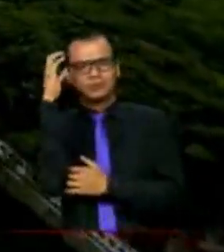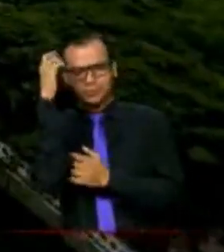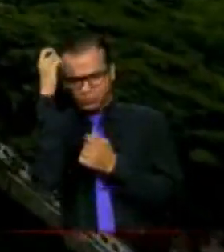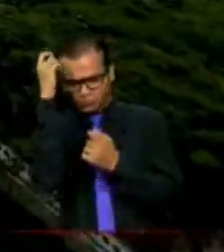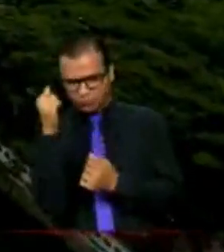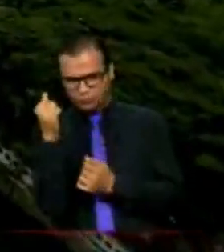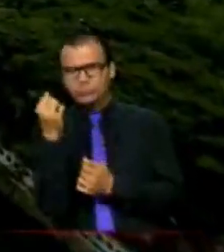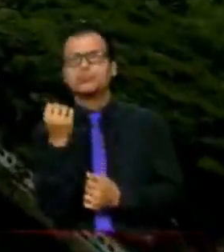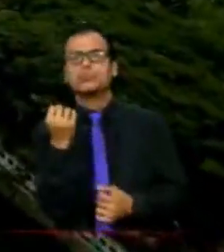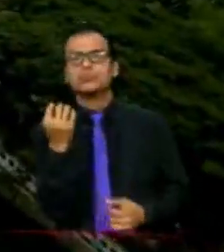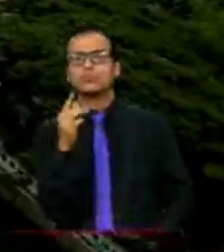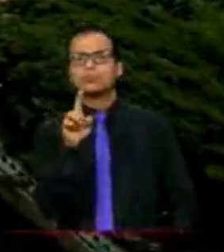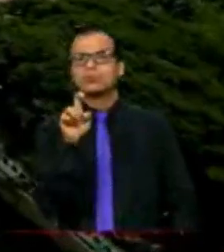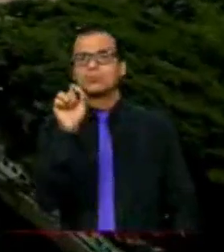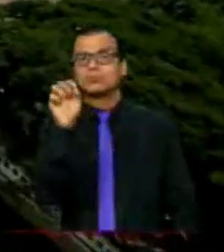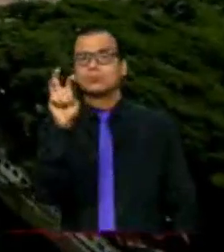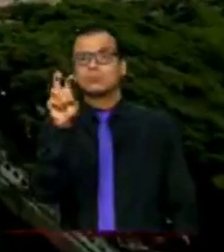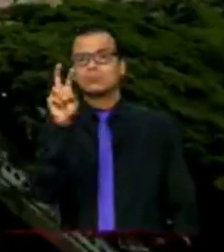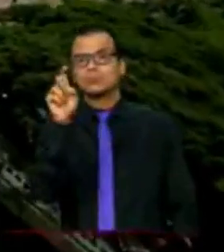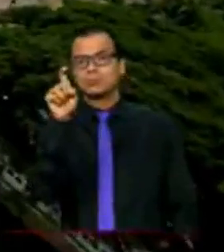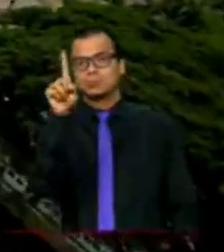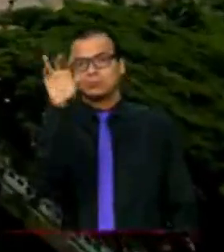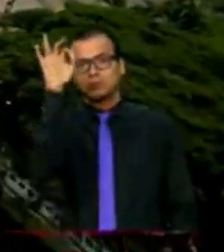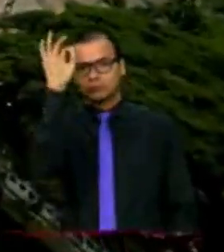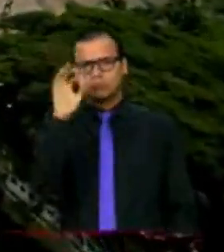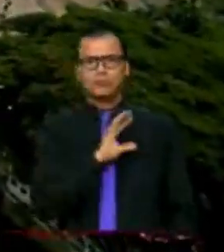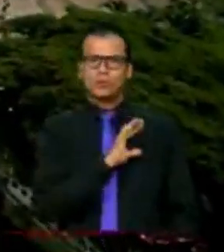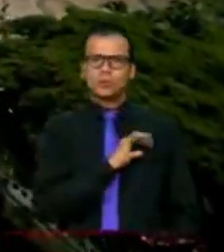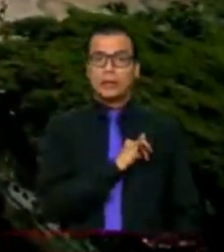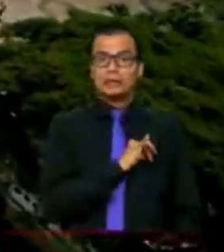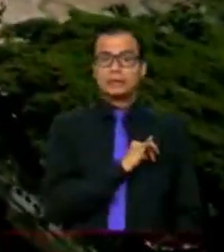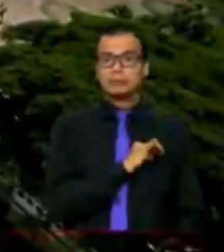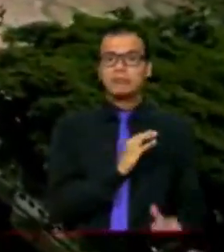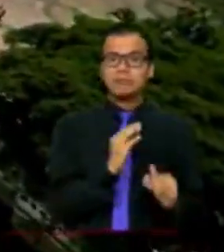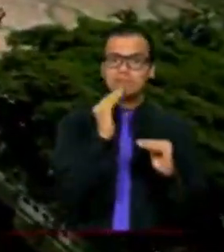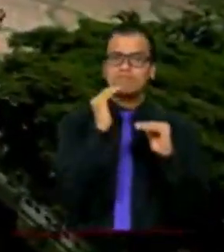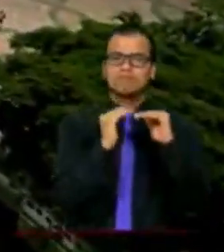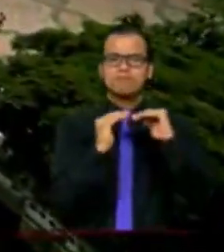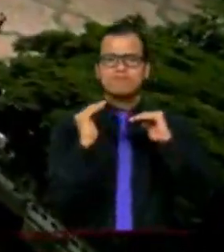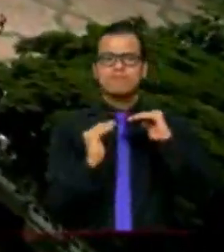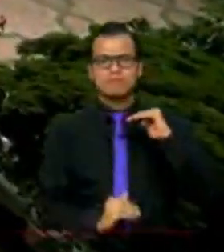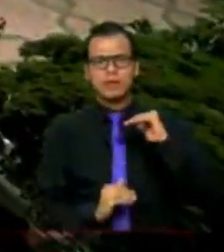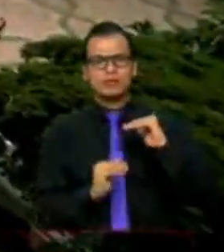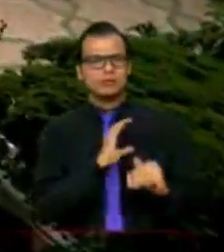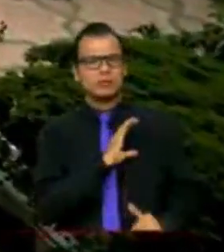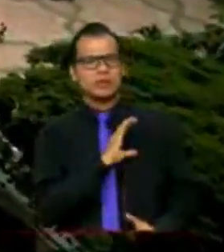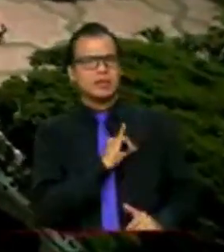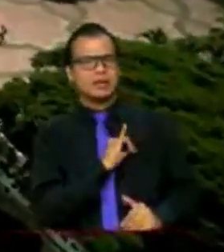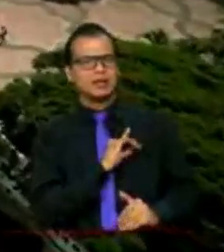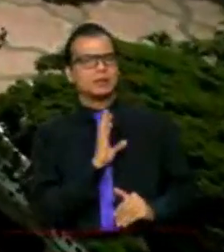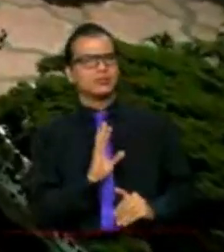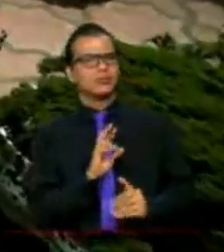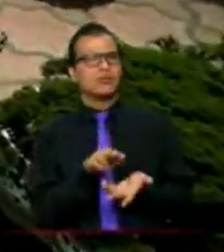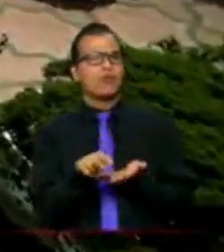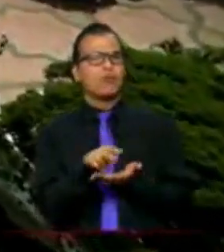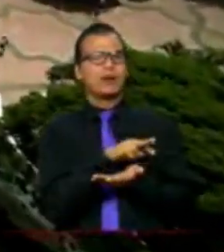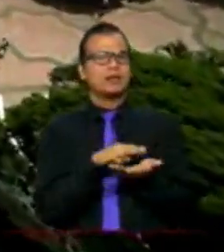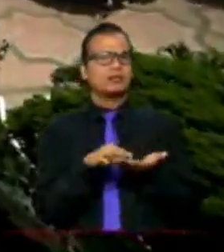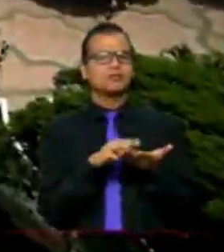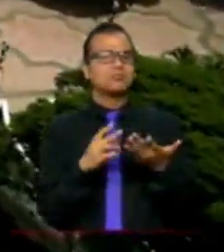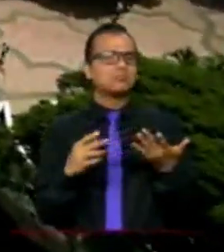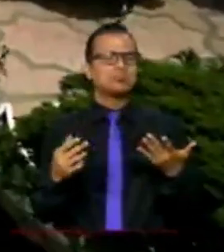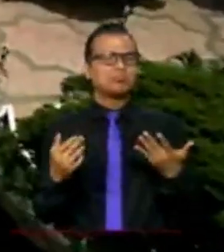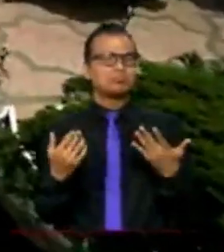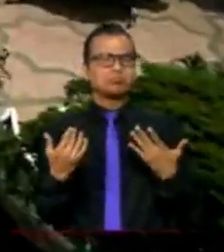6.86%. De esto es importante mencionar que en dónde estuvieron las mayores variaciones en Cali, ¿no? Entonces, por ejemplo, en Cali